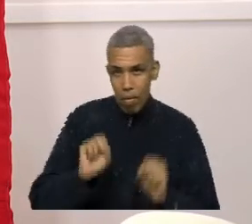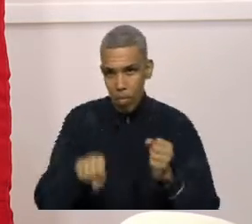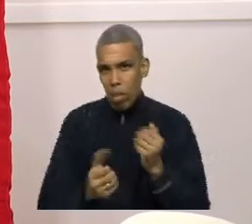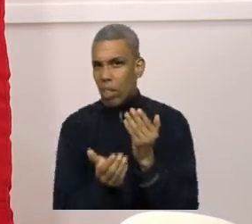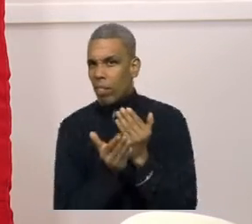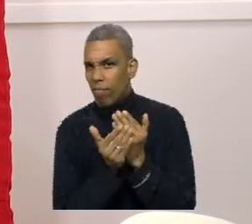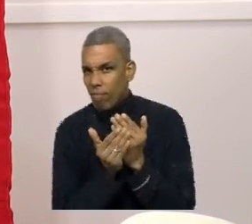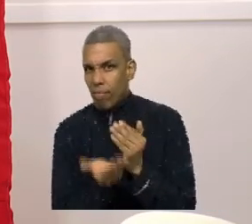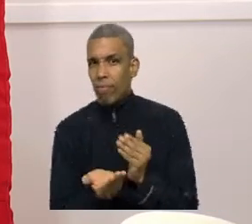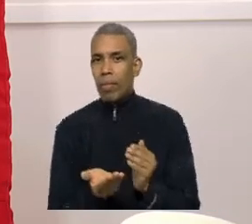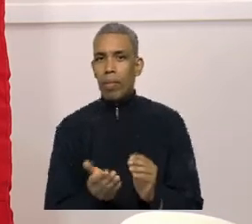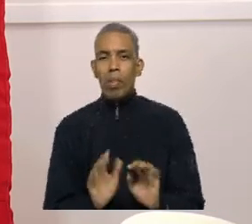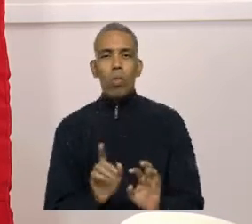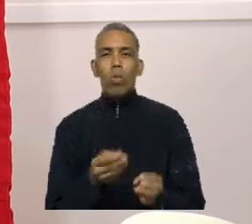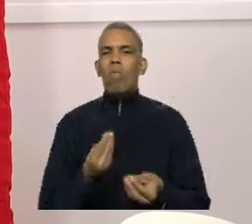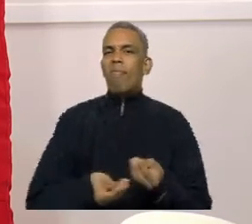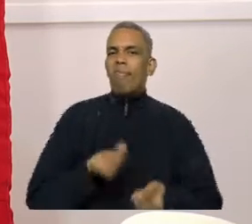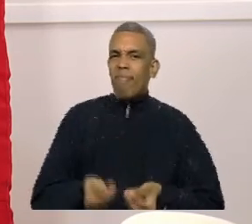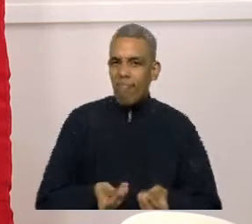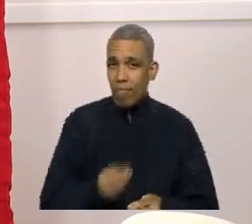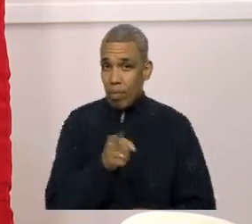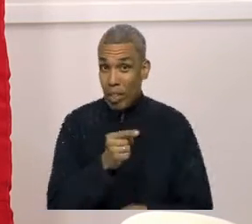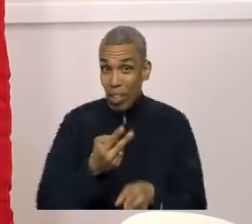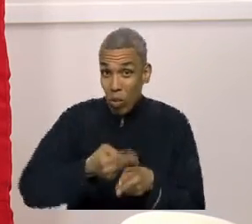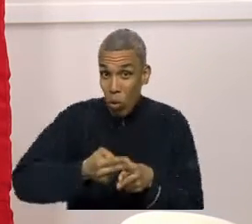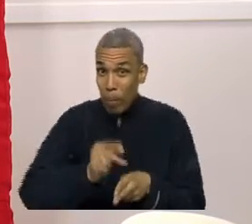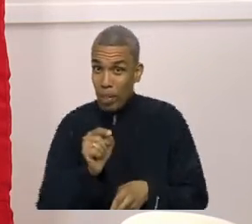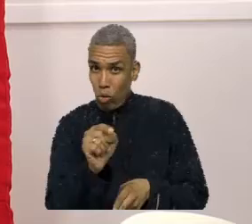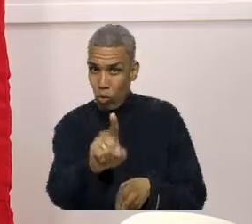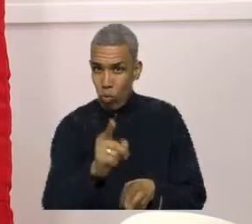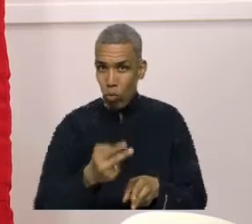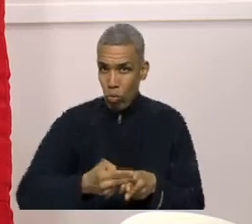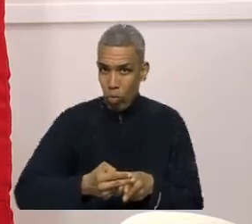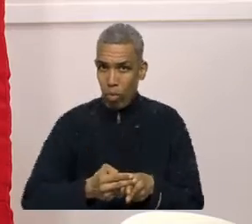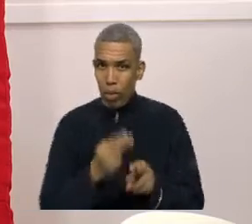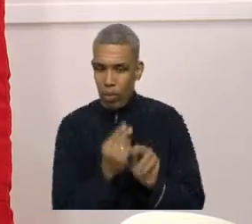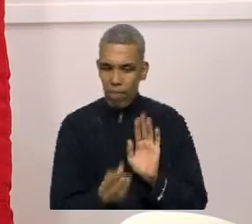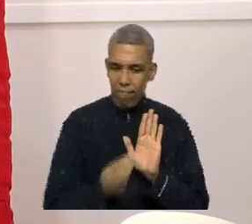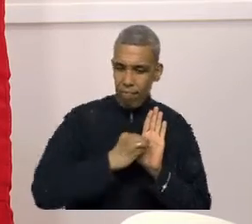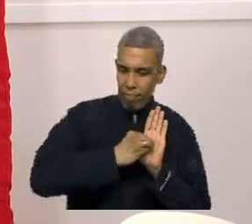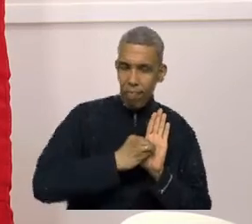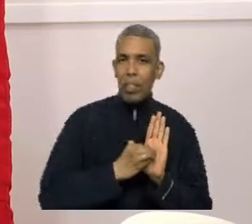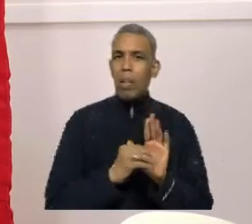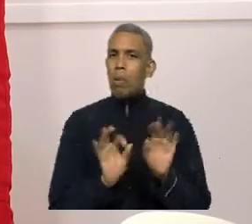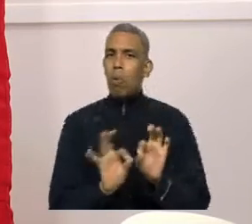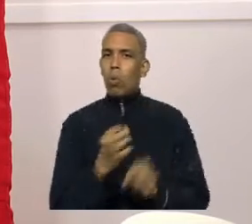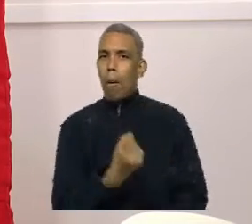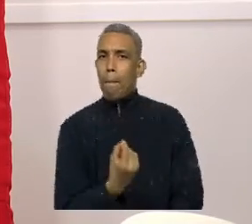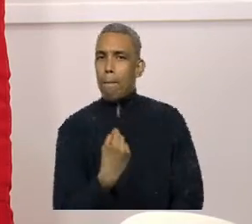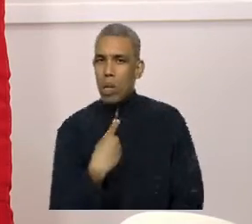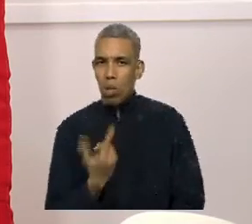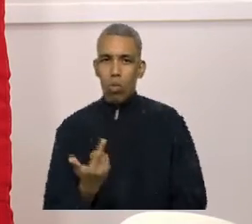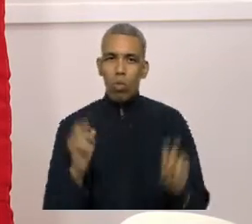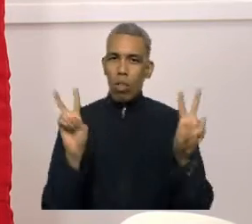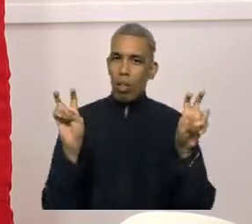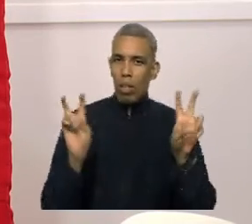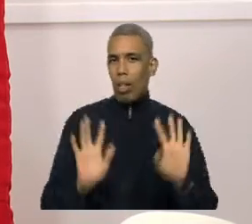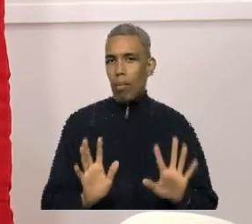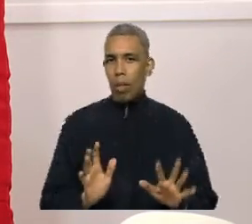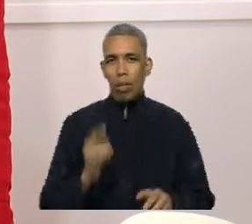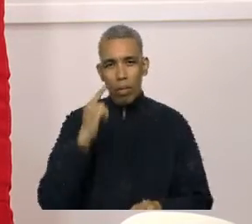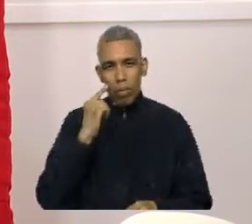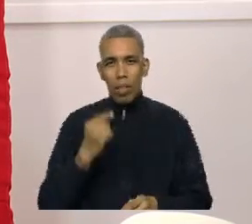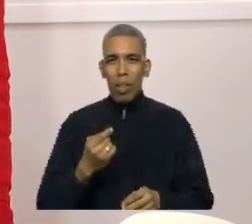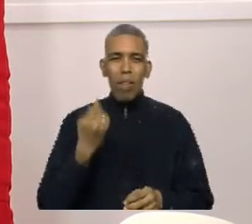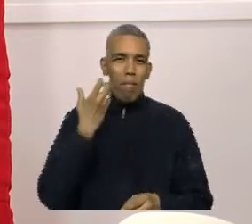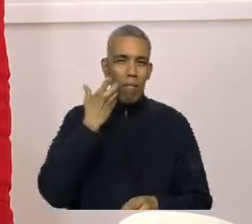318-527-3572. Es muy sencillo, allí tú podrás dejar el nombre y la pregunta puntual que desea hacer sobre el tema del día de hoy, que va a ser asma. Doctor,